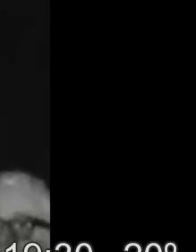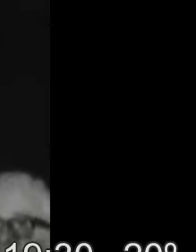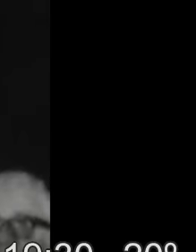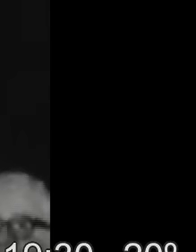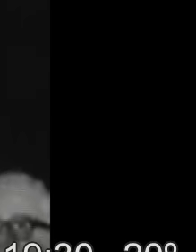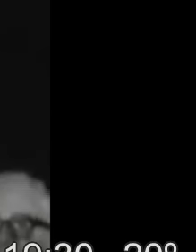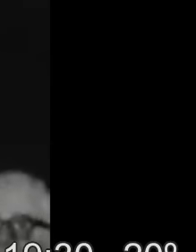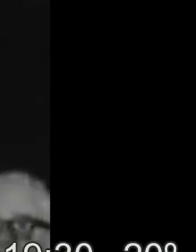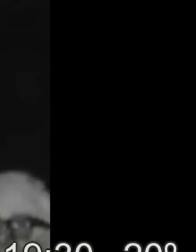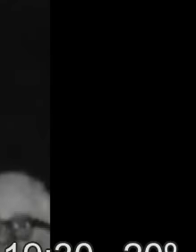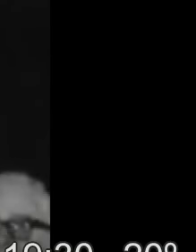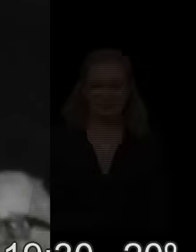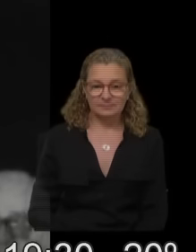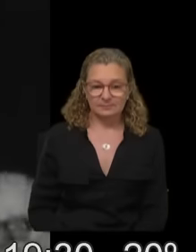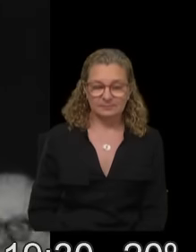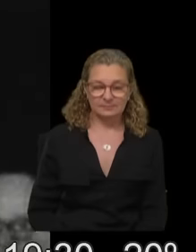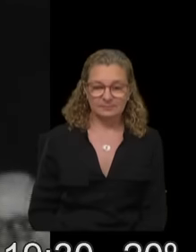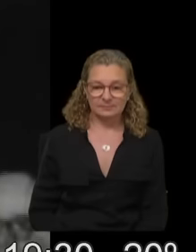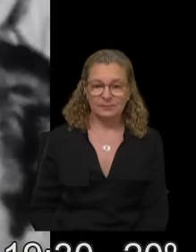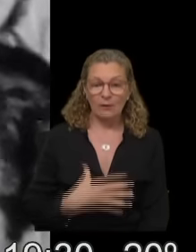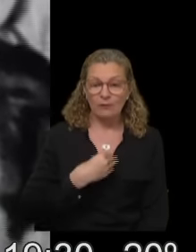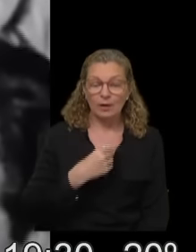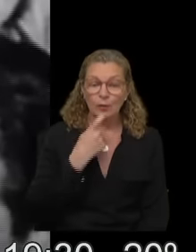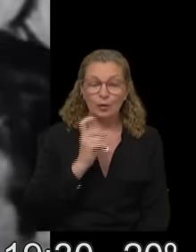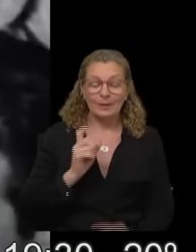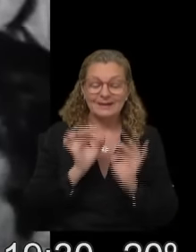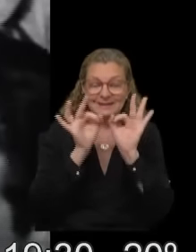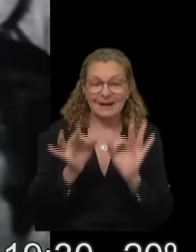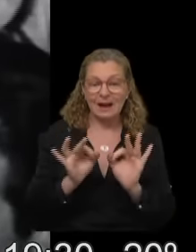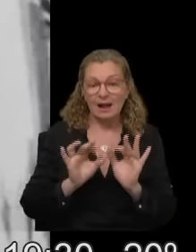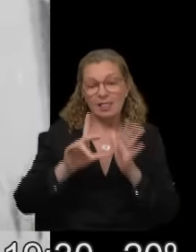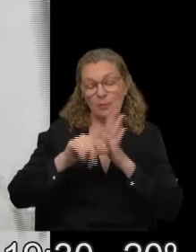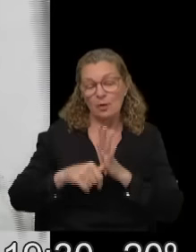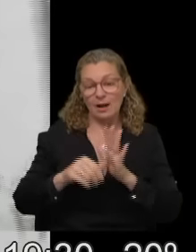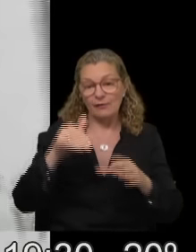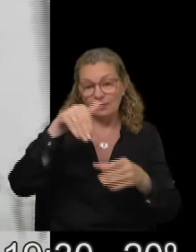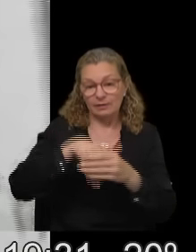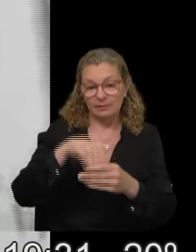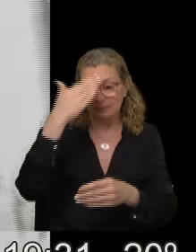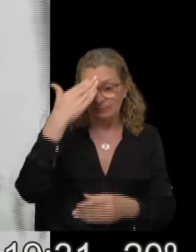referentes blancos como colorados, fue una forma de demorar la llegada al gobierno del Frente Amplio, que desde su